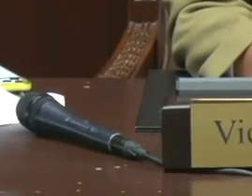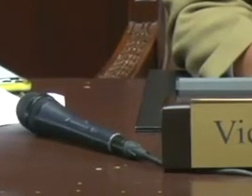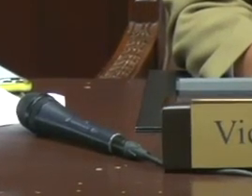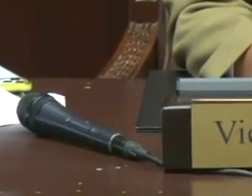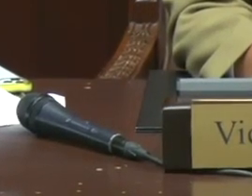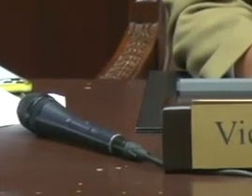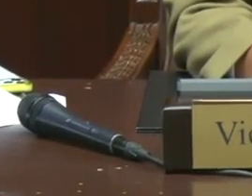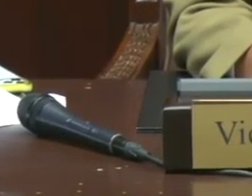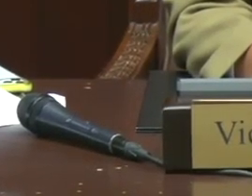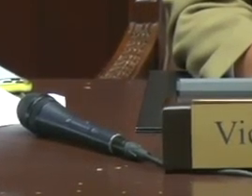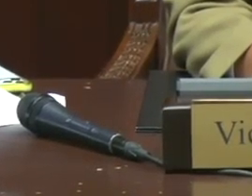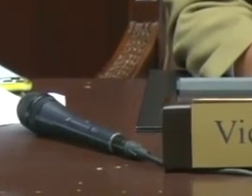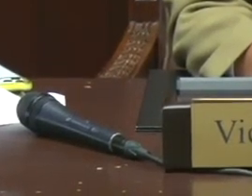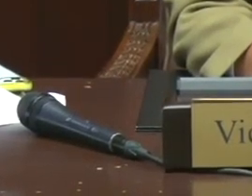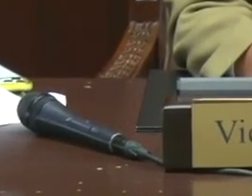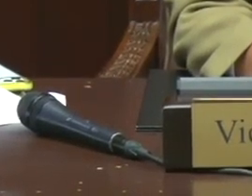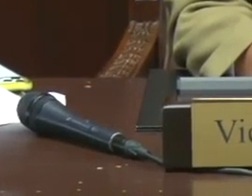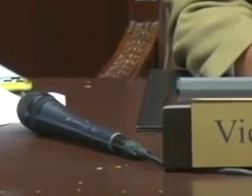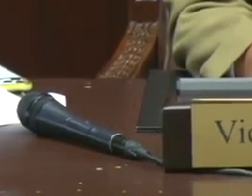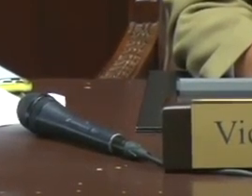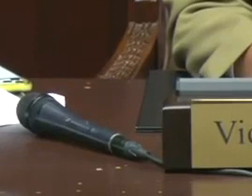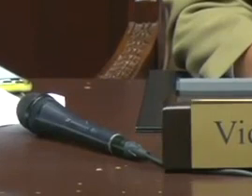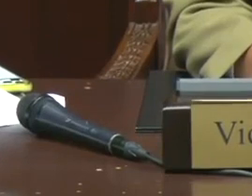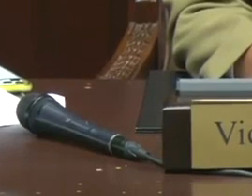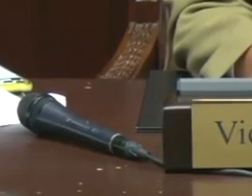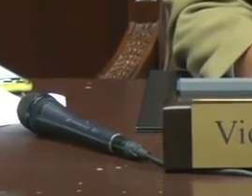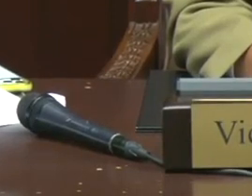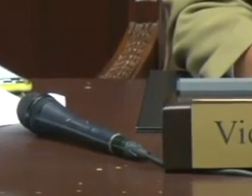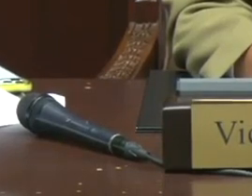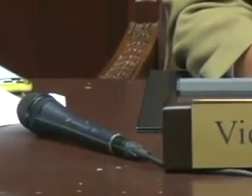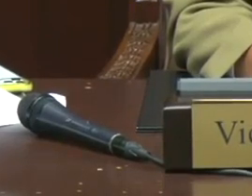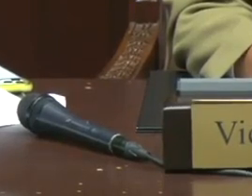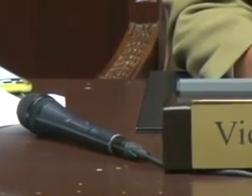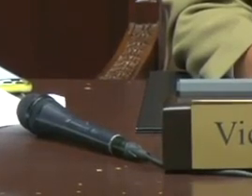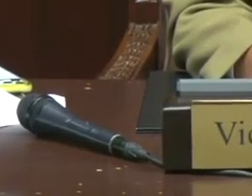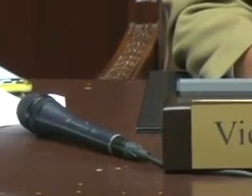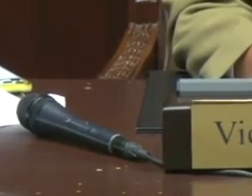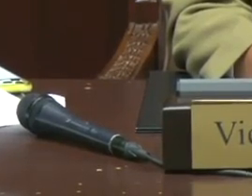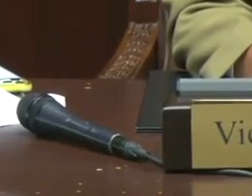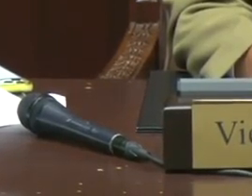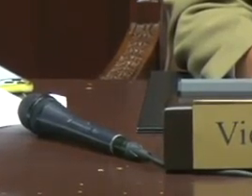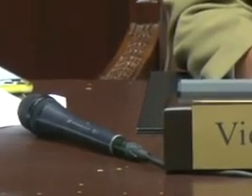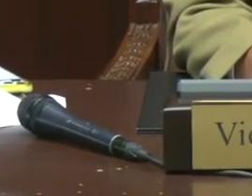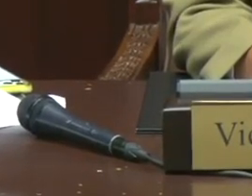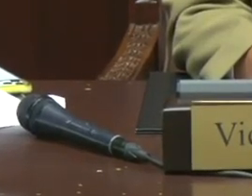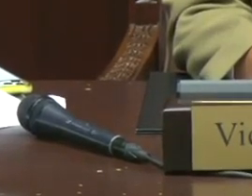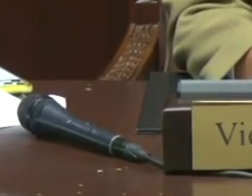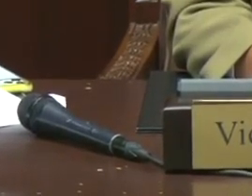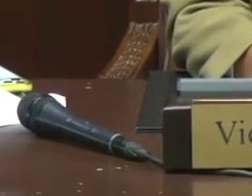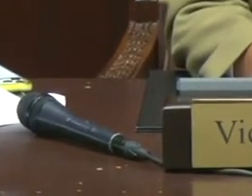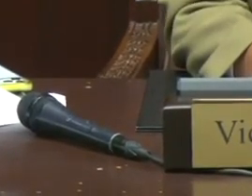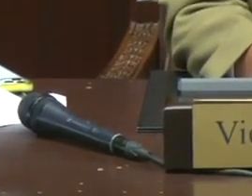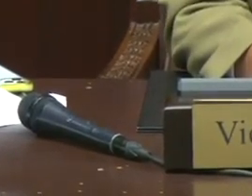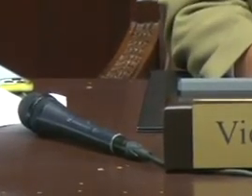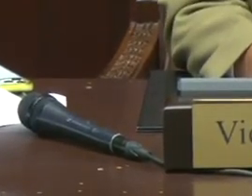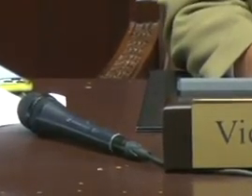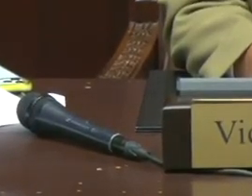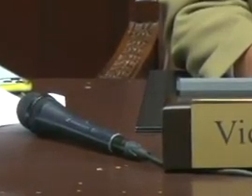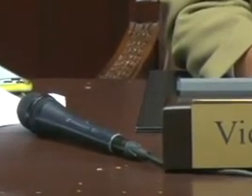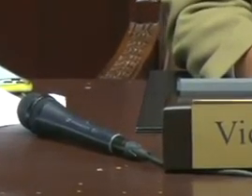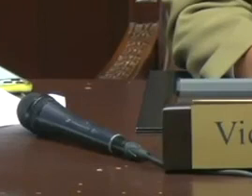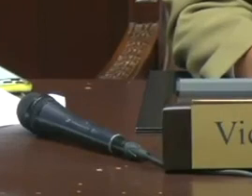otorgo el uso de la palabra en su turno previo al diputado del Partido de la Liberación Dominicana, Sócrates Pérez,